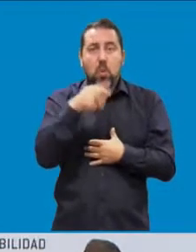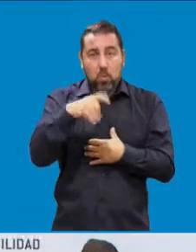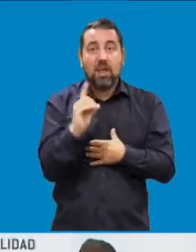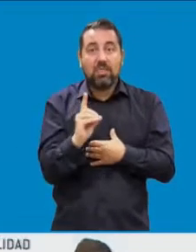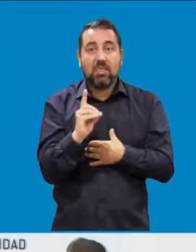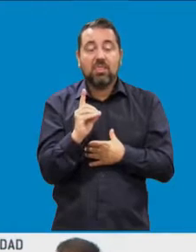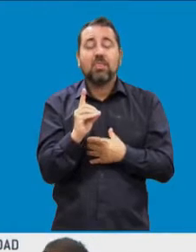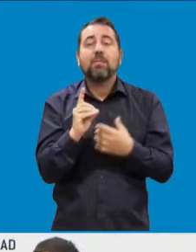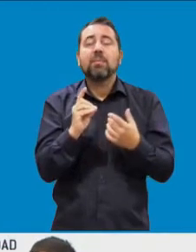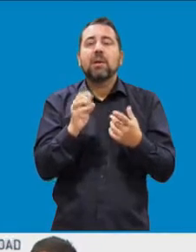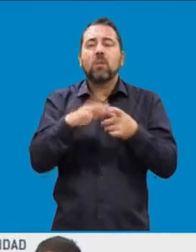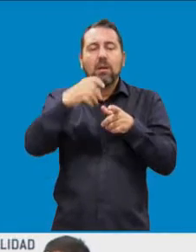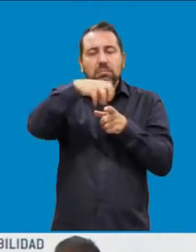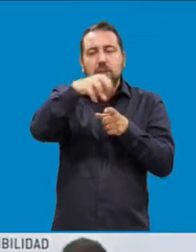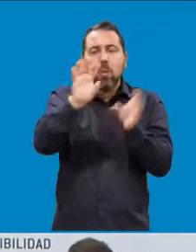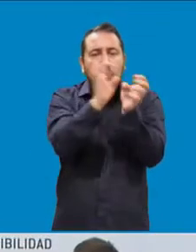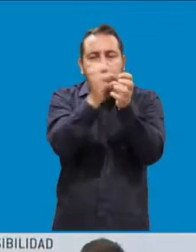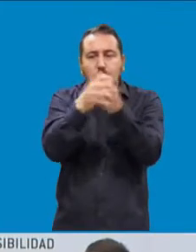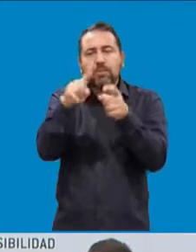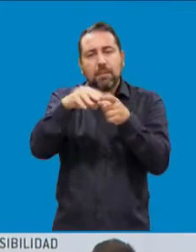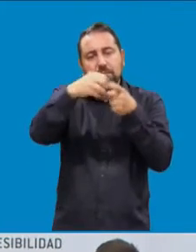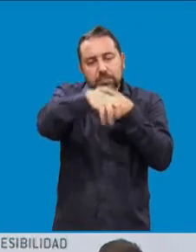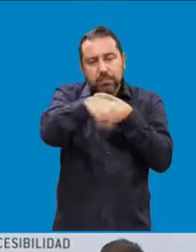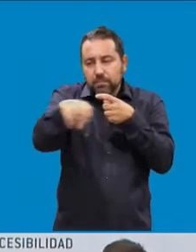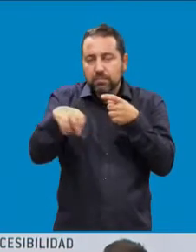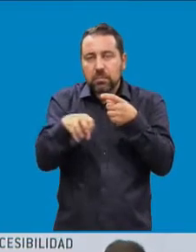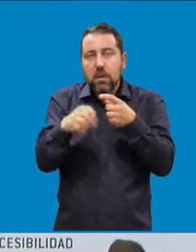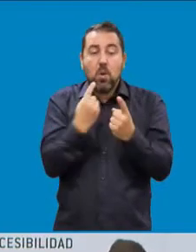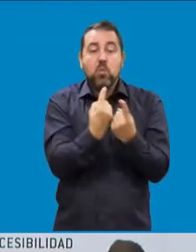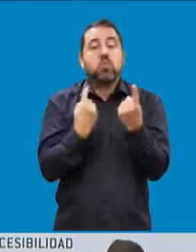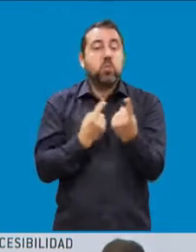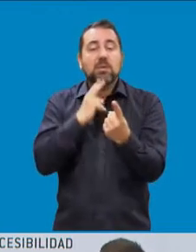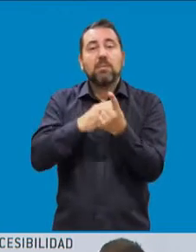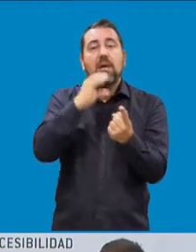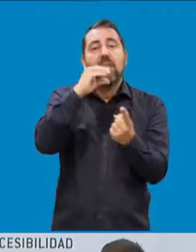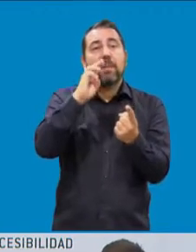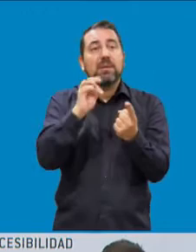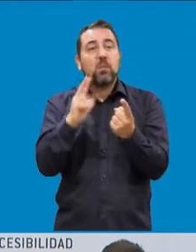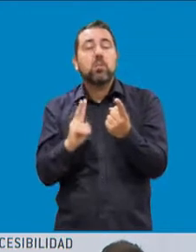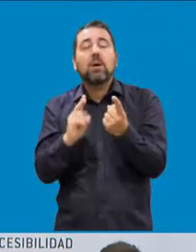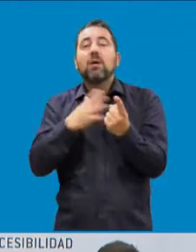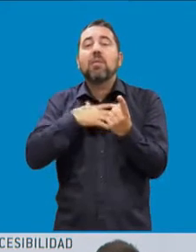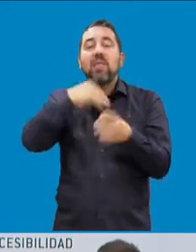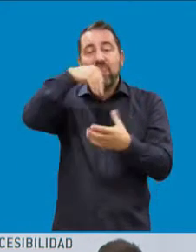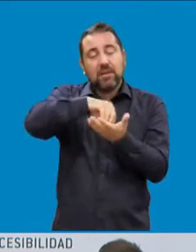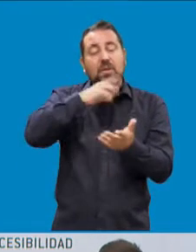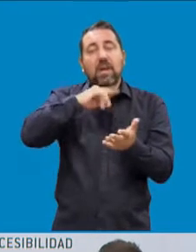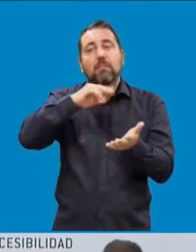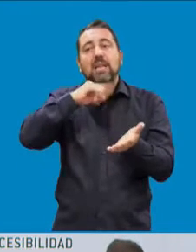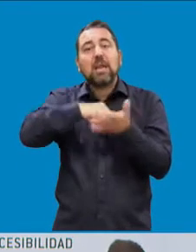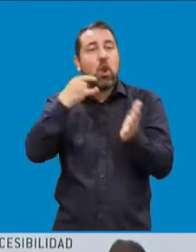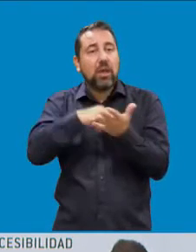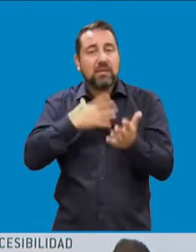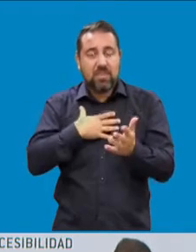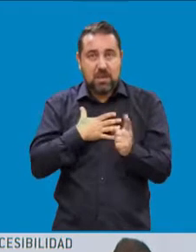personal y de miembros de la UNED, pues que están distribuidos en varios grupos. Uno de ellos es el CTU,